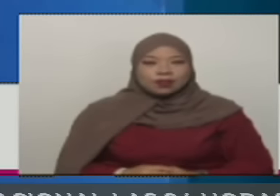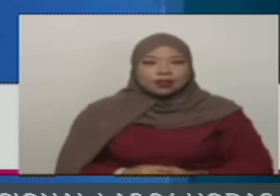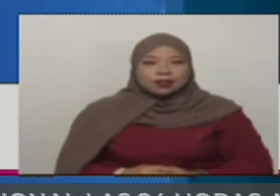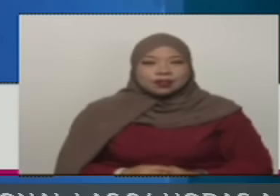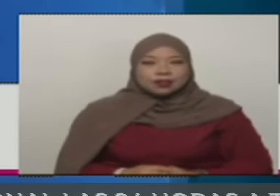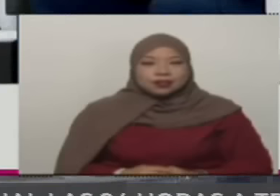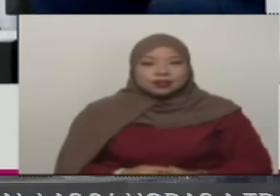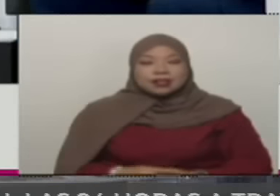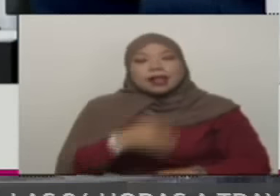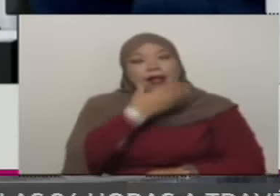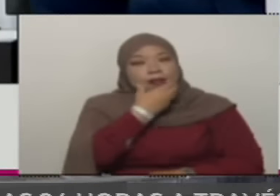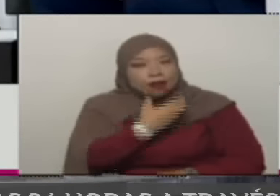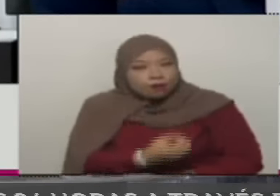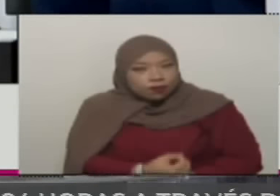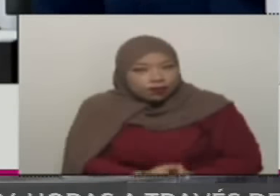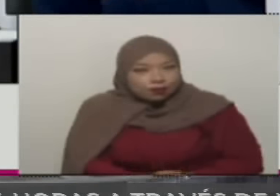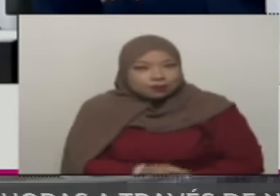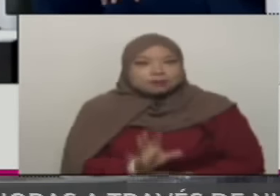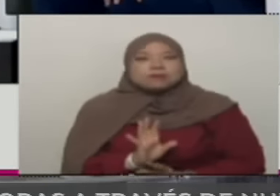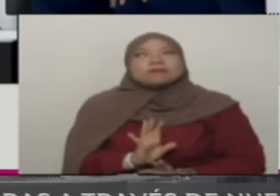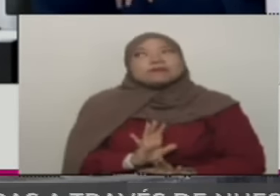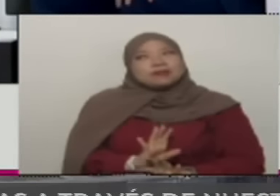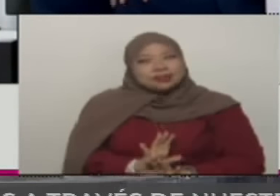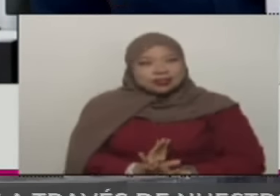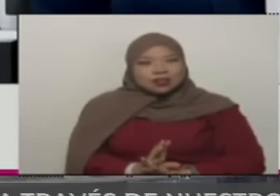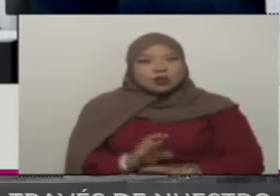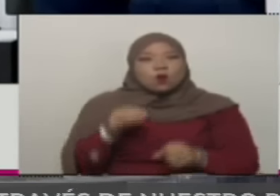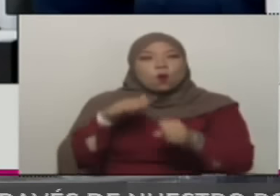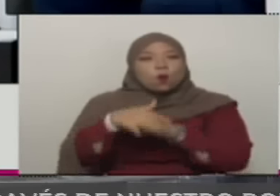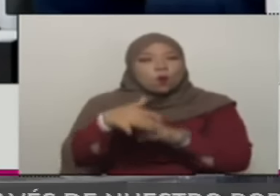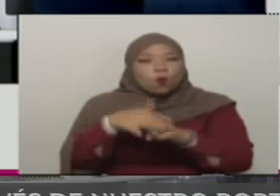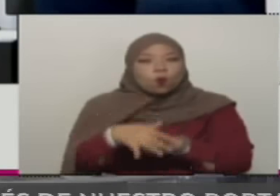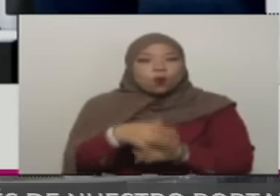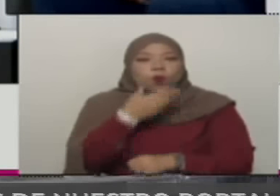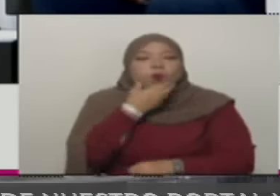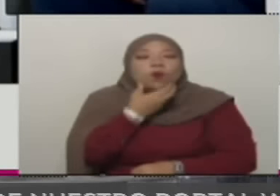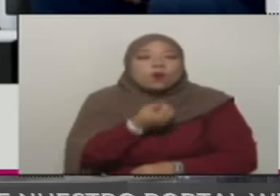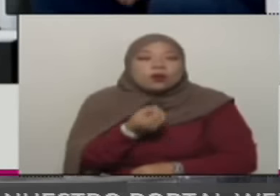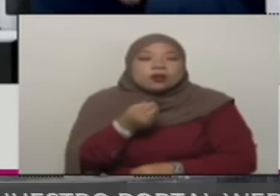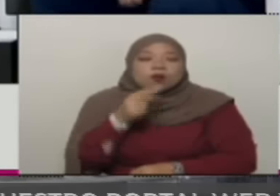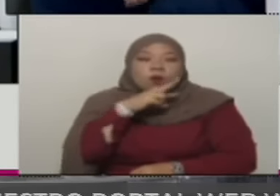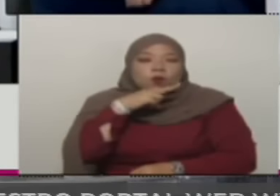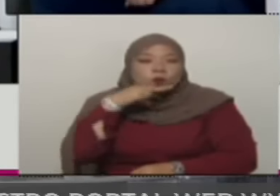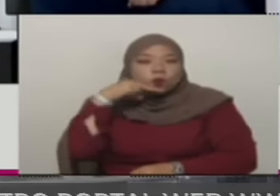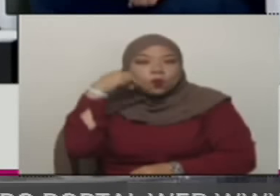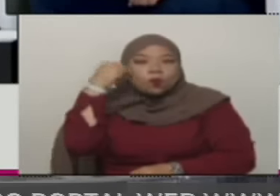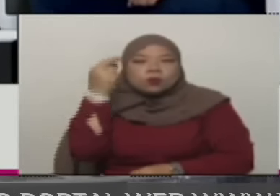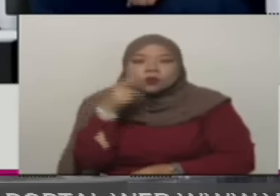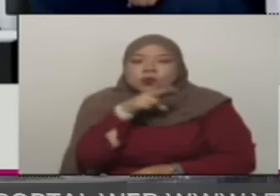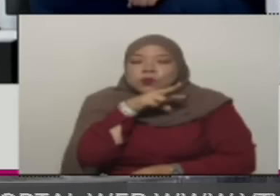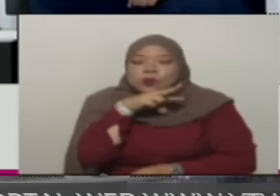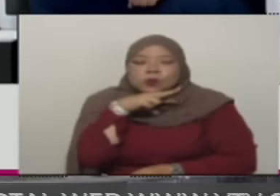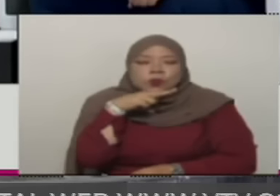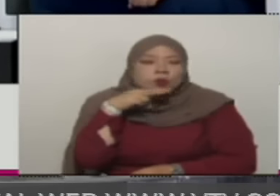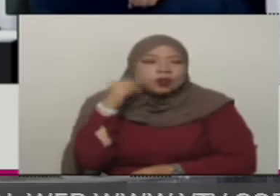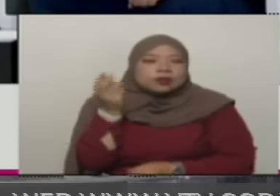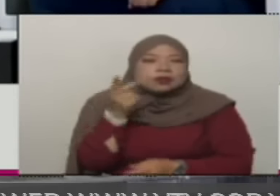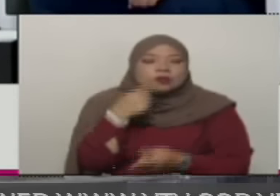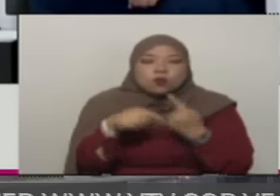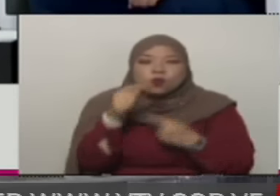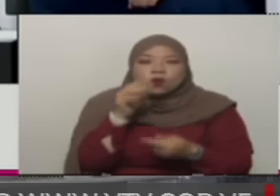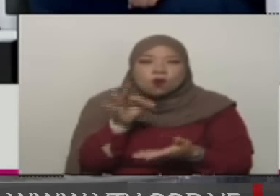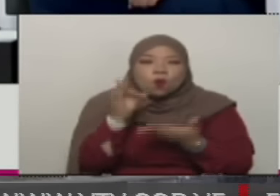estamos en Navidad, Héctor Rodríguez me regaló hoy un dulce de lechosa. Podemos combinar un dulce